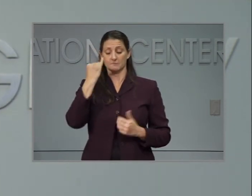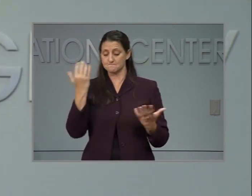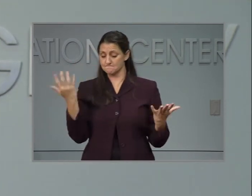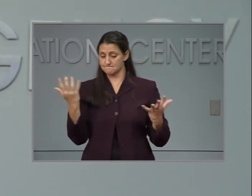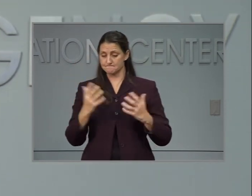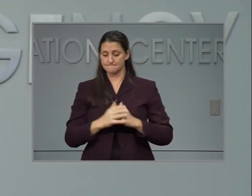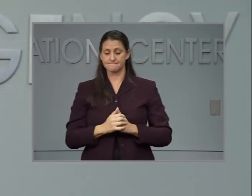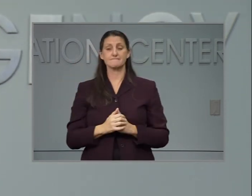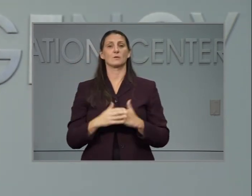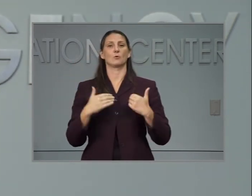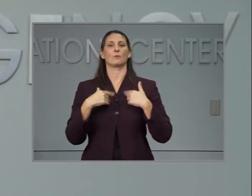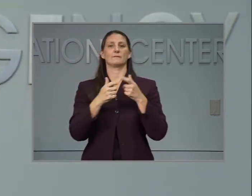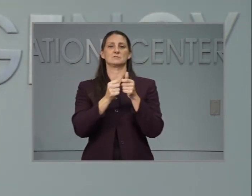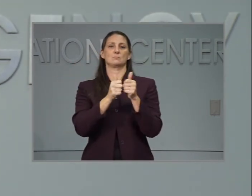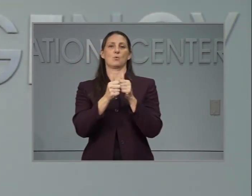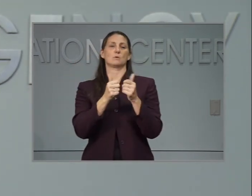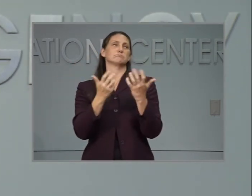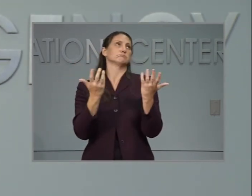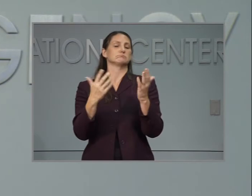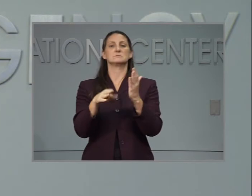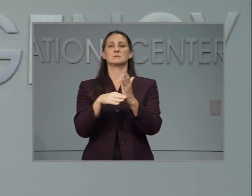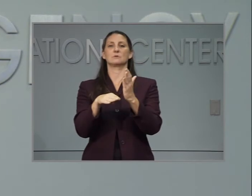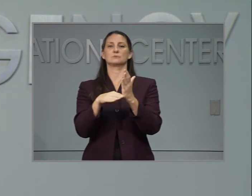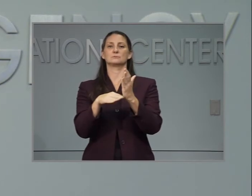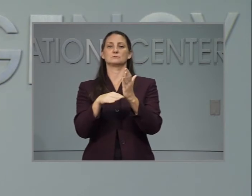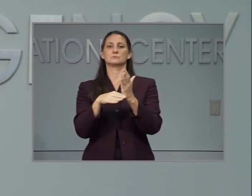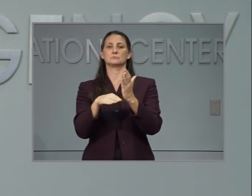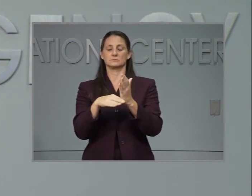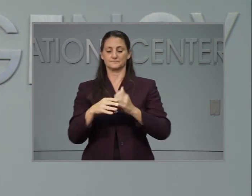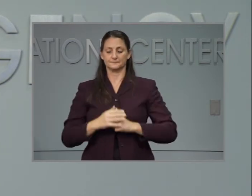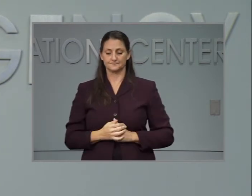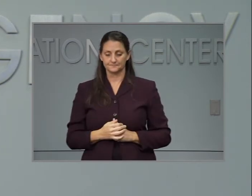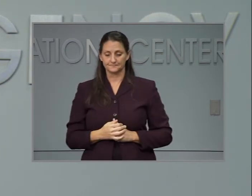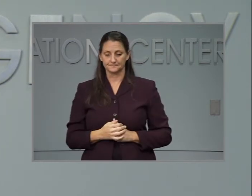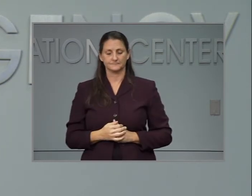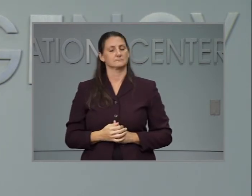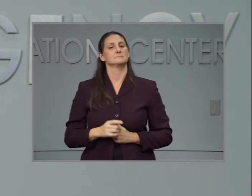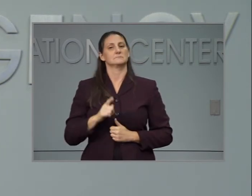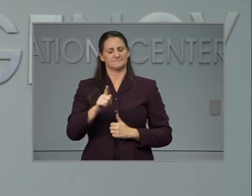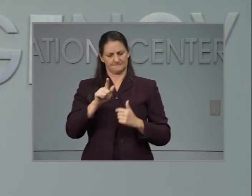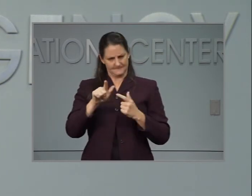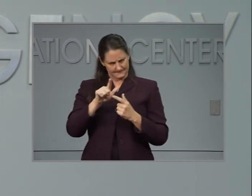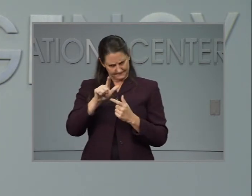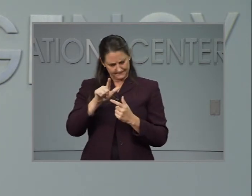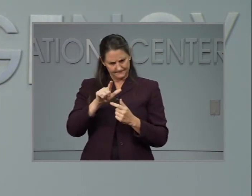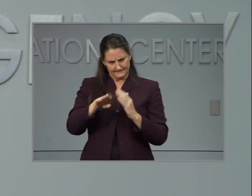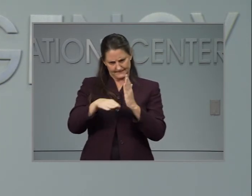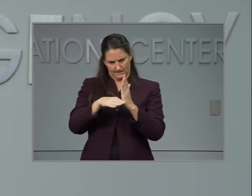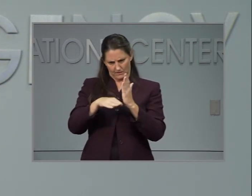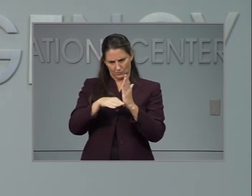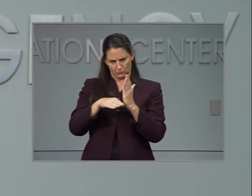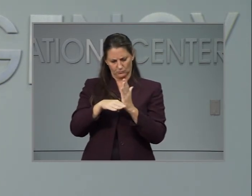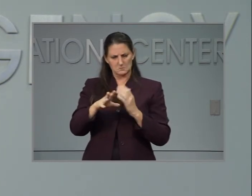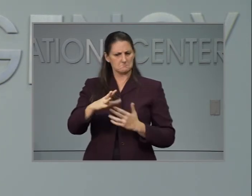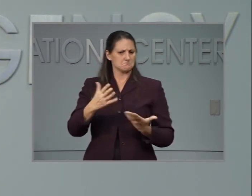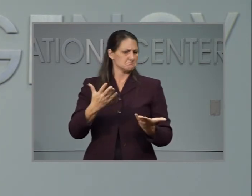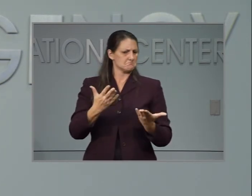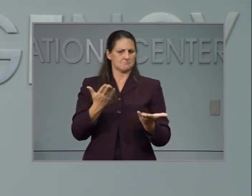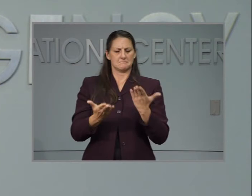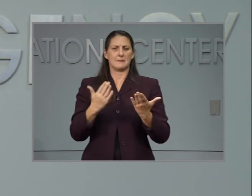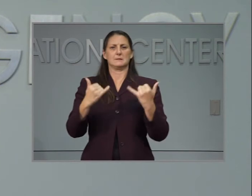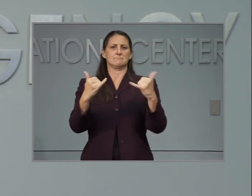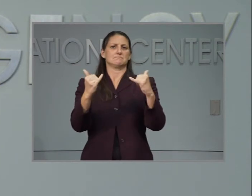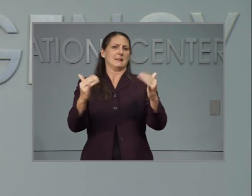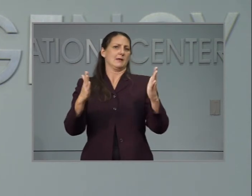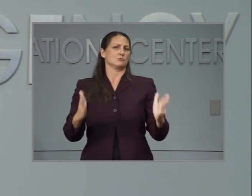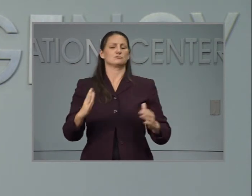de un deporte, por ejemplo, soccer, y hay un número específico, tiene un número